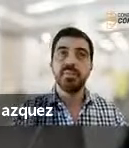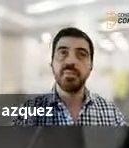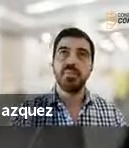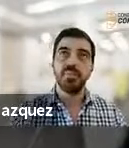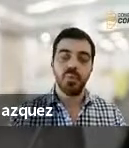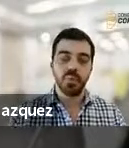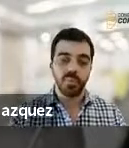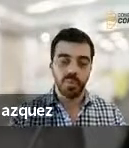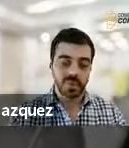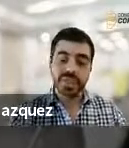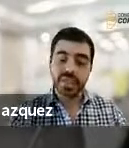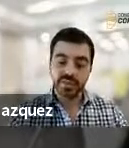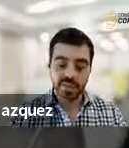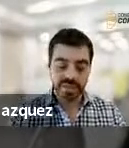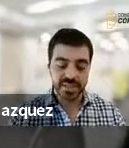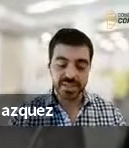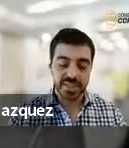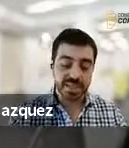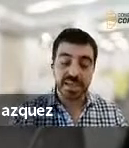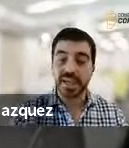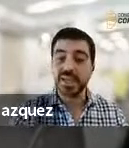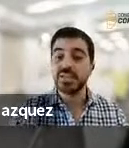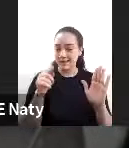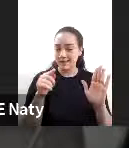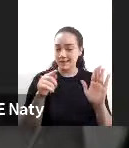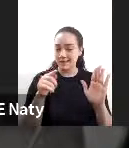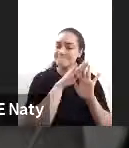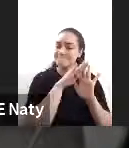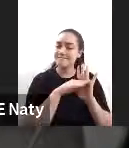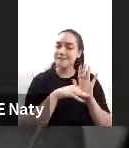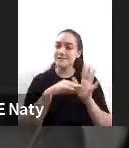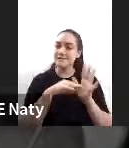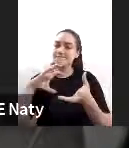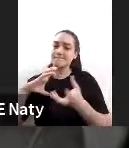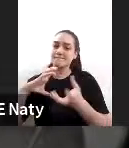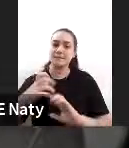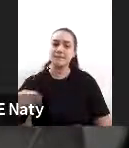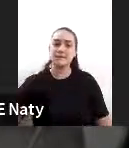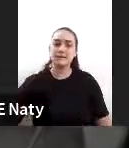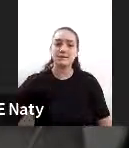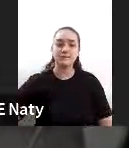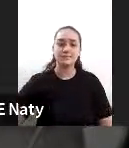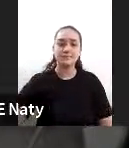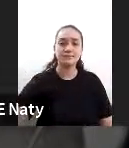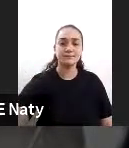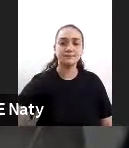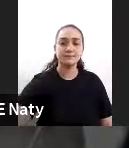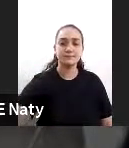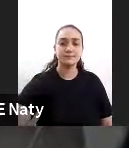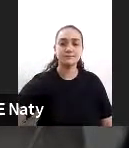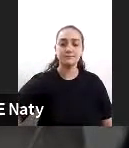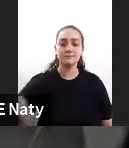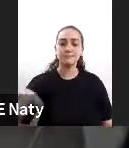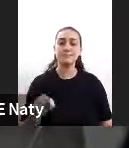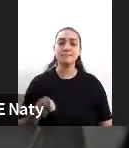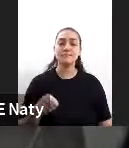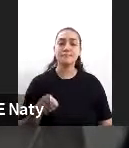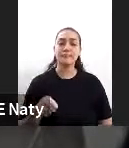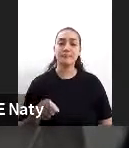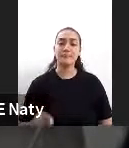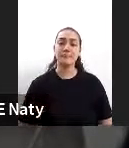tienen por diseño la necesidad de cerrar anillos eso es algo que se da siempre en los sistemas de telecomunicaciones por un tema de seguridad